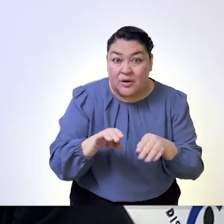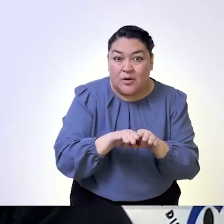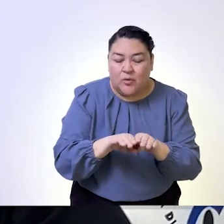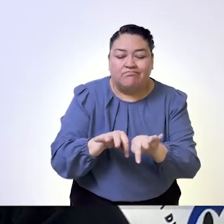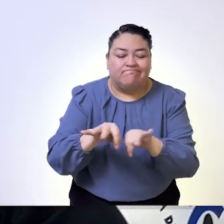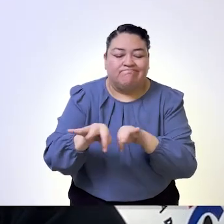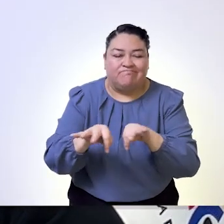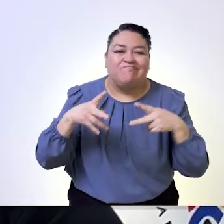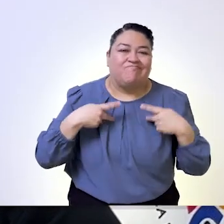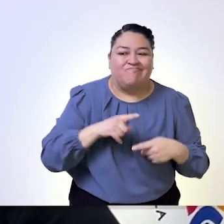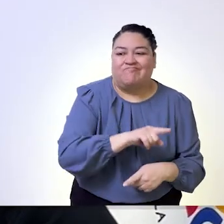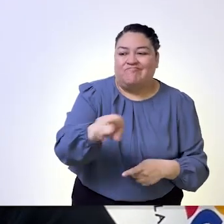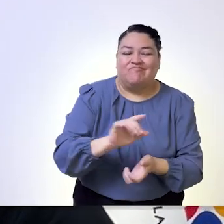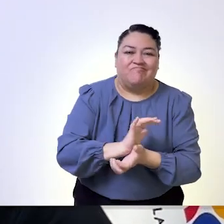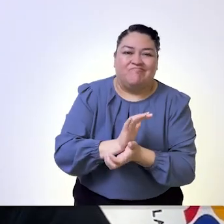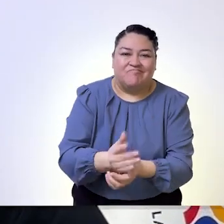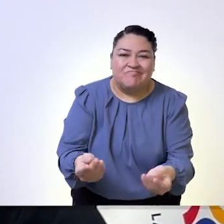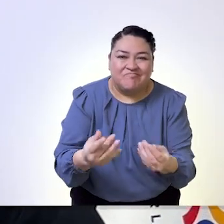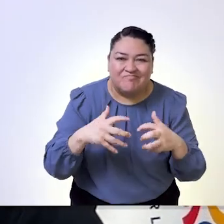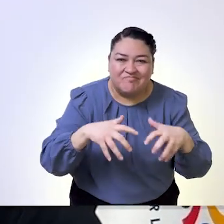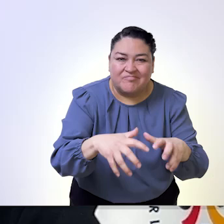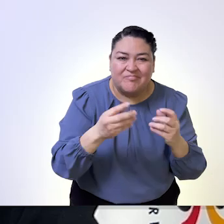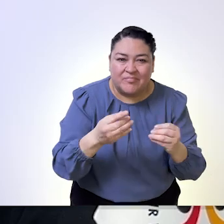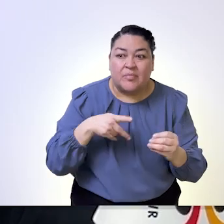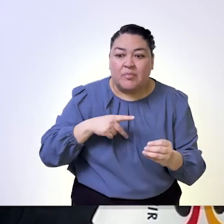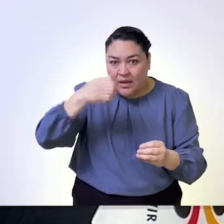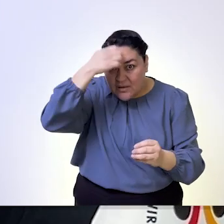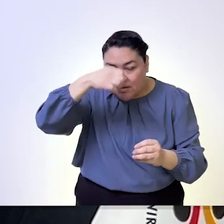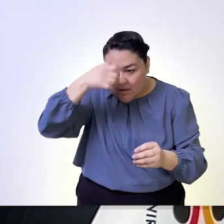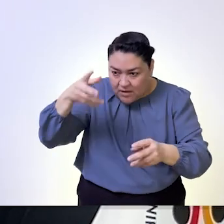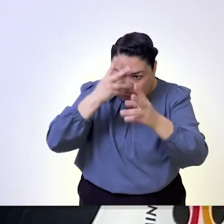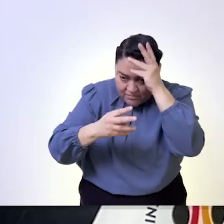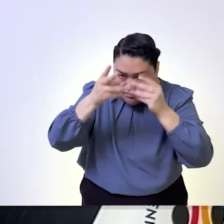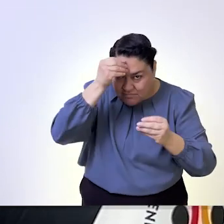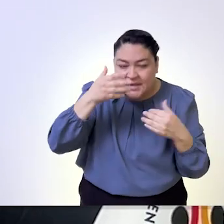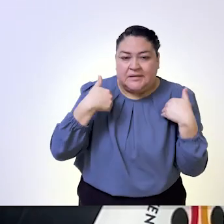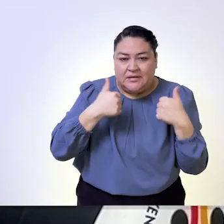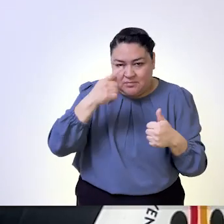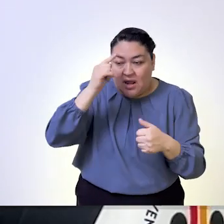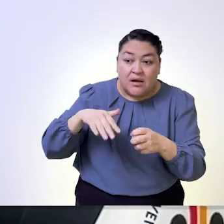asuntos tenemos en el ámbito laboral, y que pues bueno, estas herramientas pues sirven mucho.